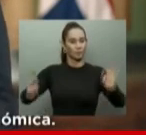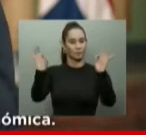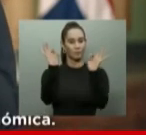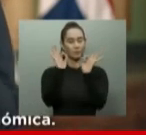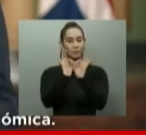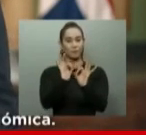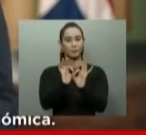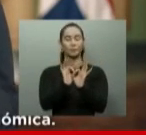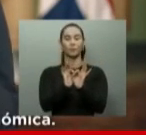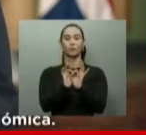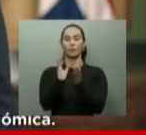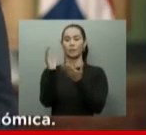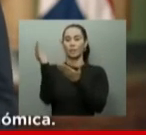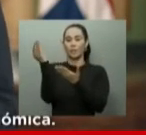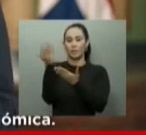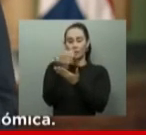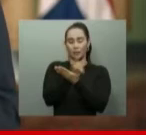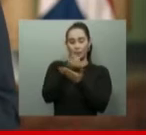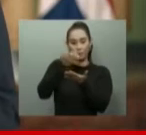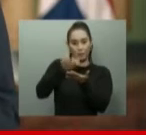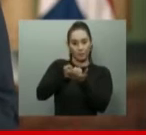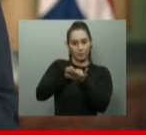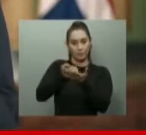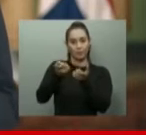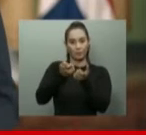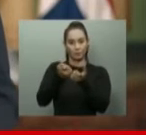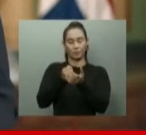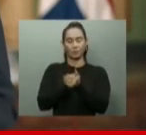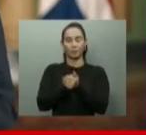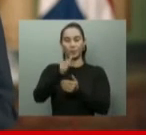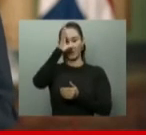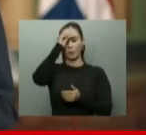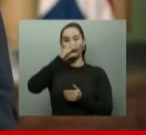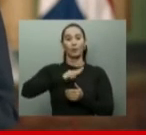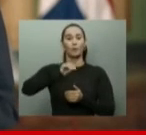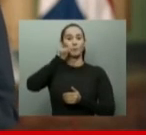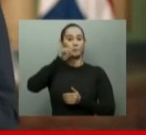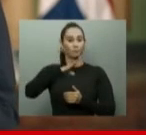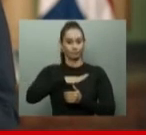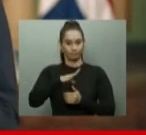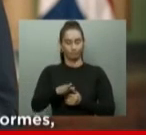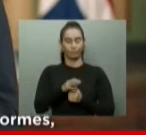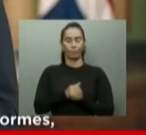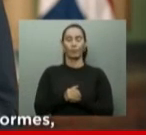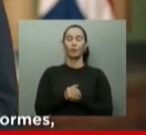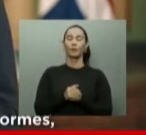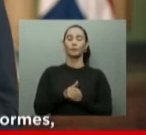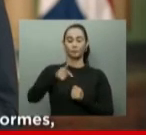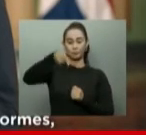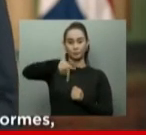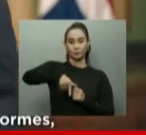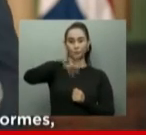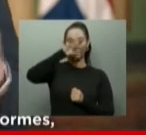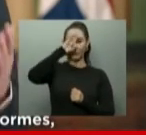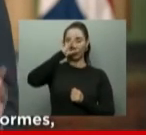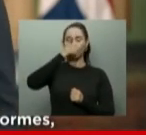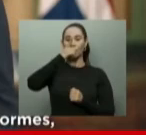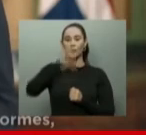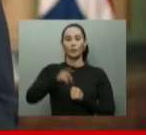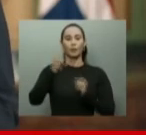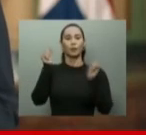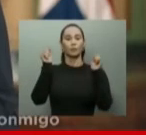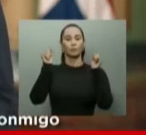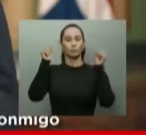presidente que dijo que quiere eficientizar el gasto quiere saber en qué se gasta lo que el gobierno que tiene el gobierno